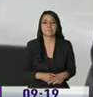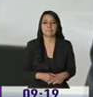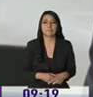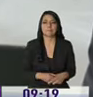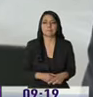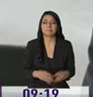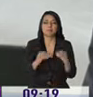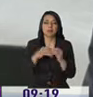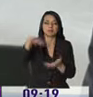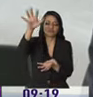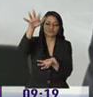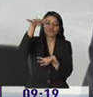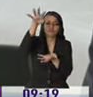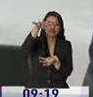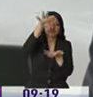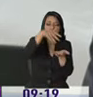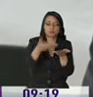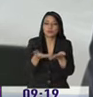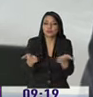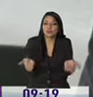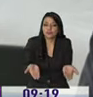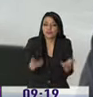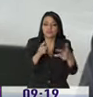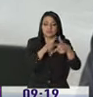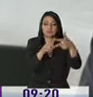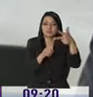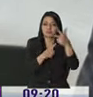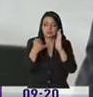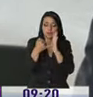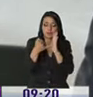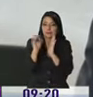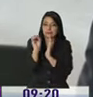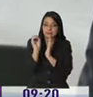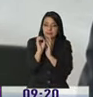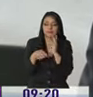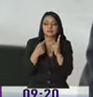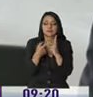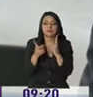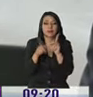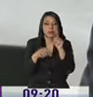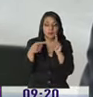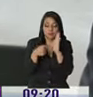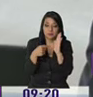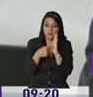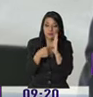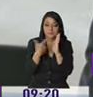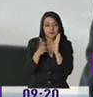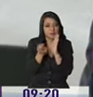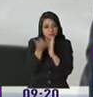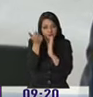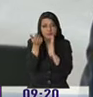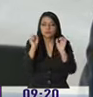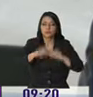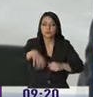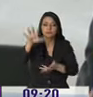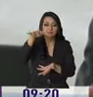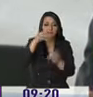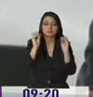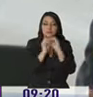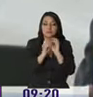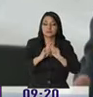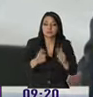importaciones de los bienes que estaban sin salvaguardia y también aquellos que estaban con salvaguardia. Pero aquí lo interesante también